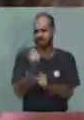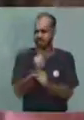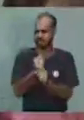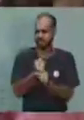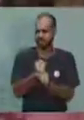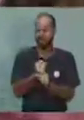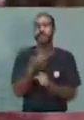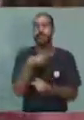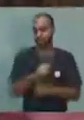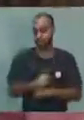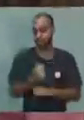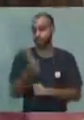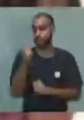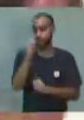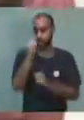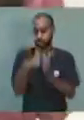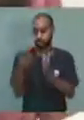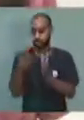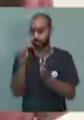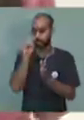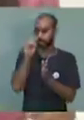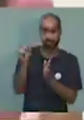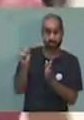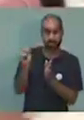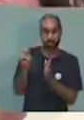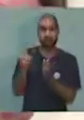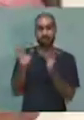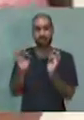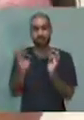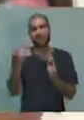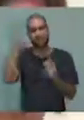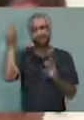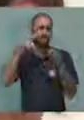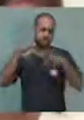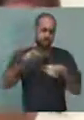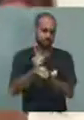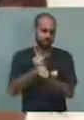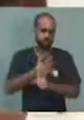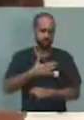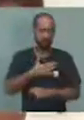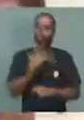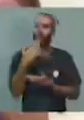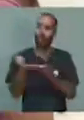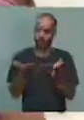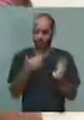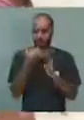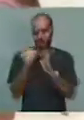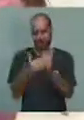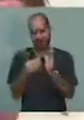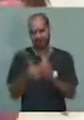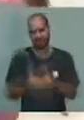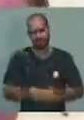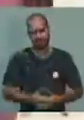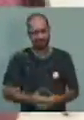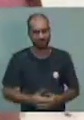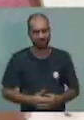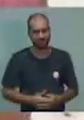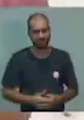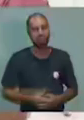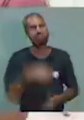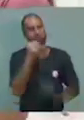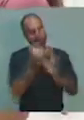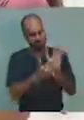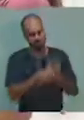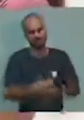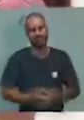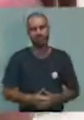del centro, que me acompaña a continuación y que es todo un honor tenerlo con nosotros. Buenas tardes, bienvenido a Jóvenes por la Vida. Buenas tardes. Ernesto,